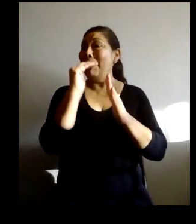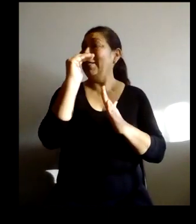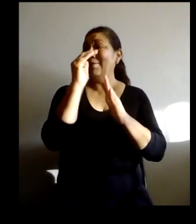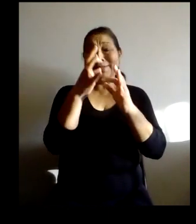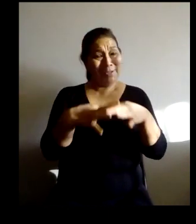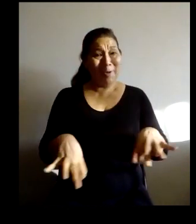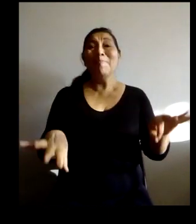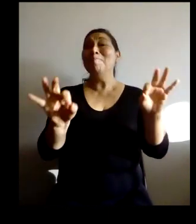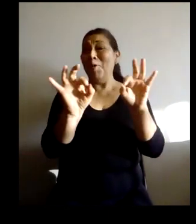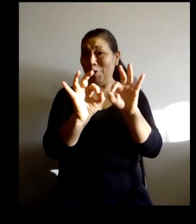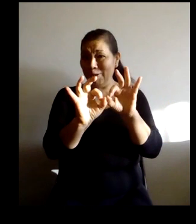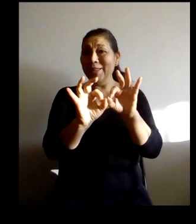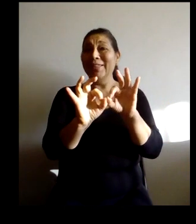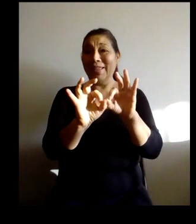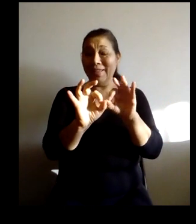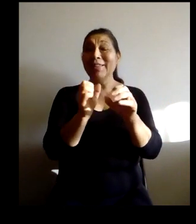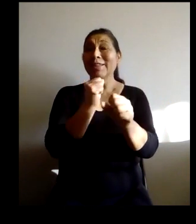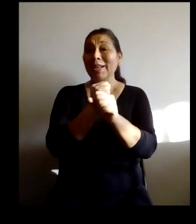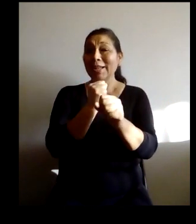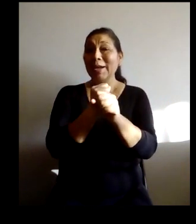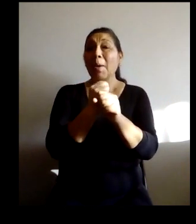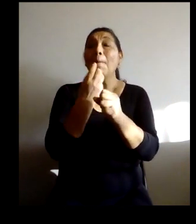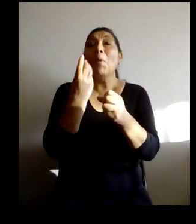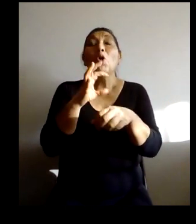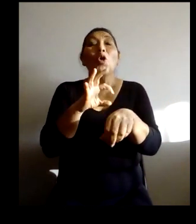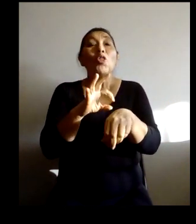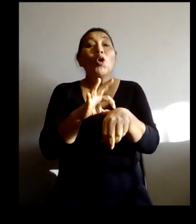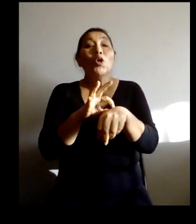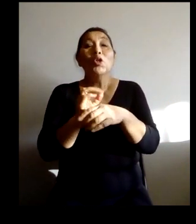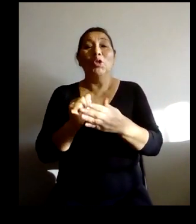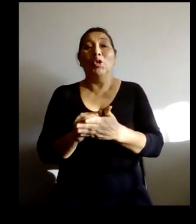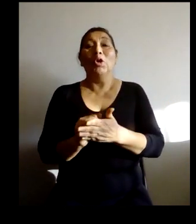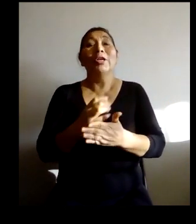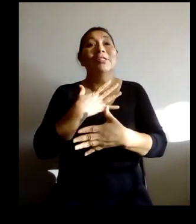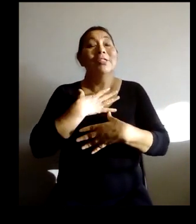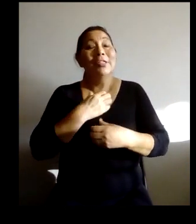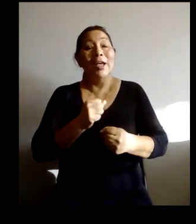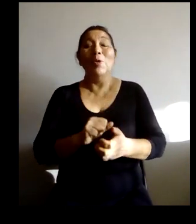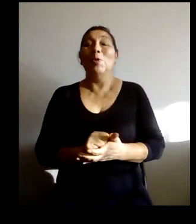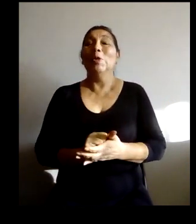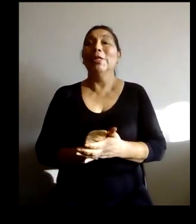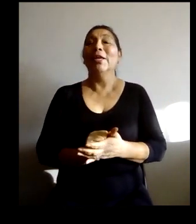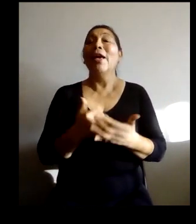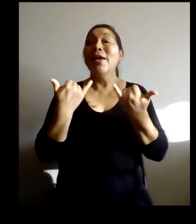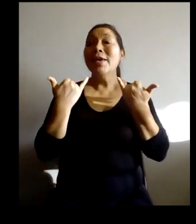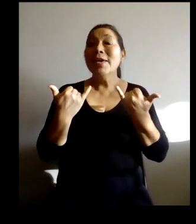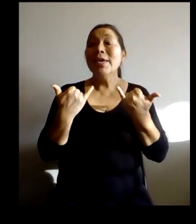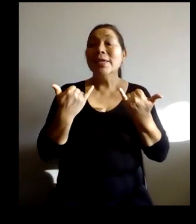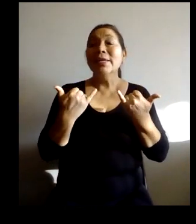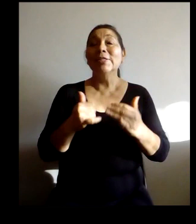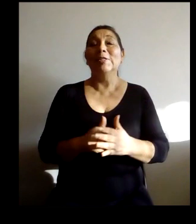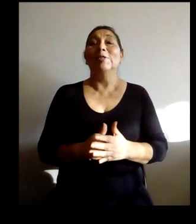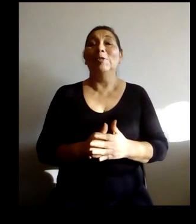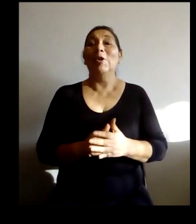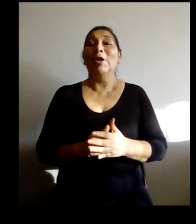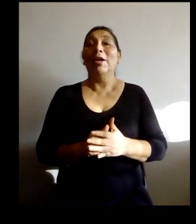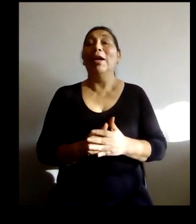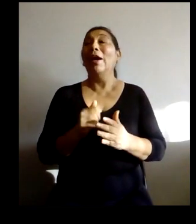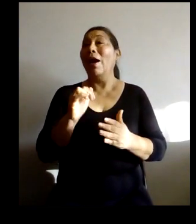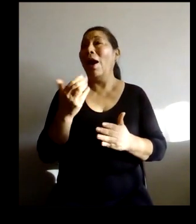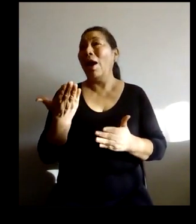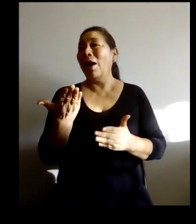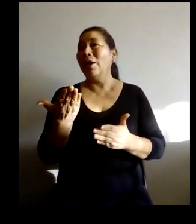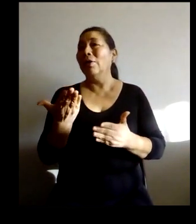de mayor relevancia, ya que son practicadas en el centro de trabajo por médicos en salud ocupacional, y en este caso en